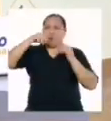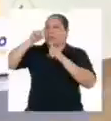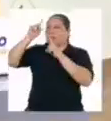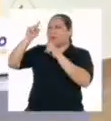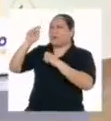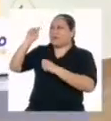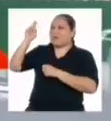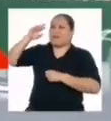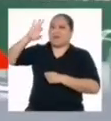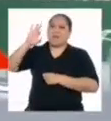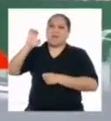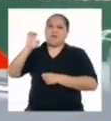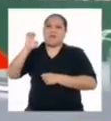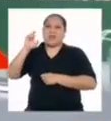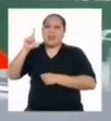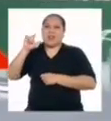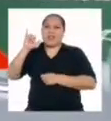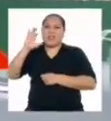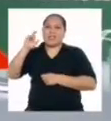a la profesora Felicitas.